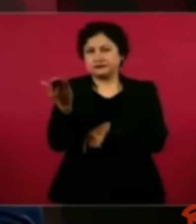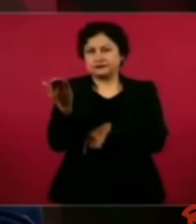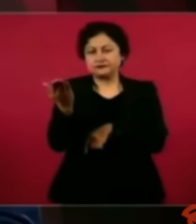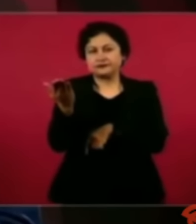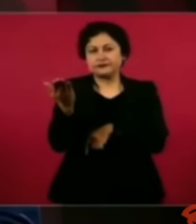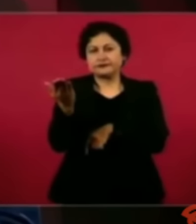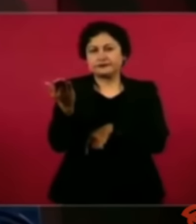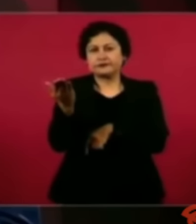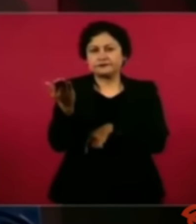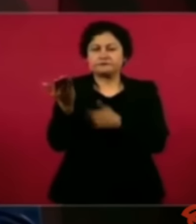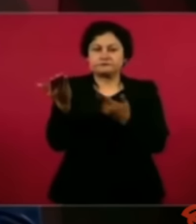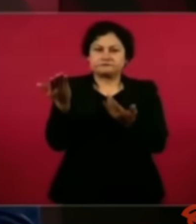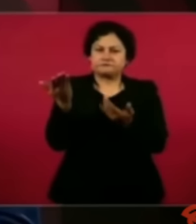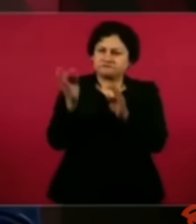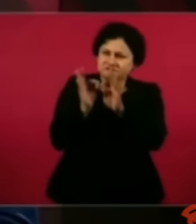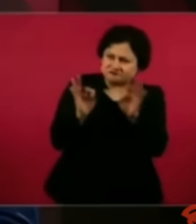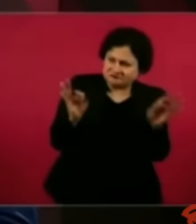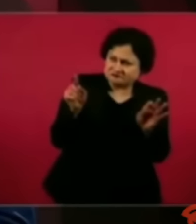sobre la frase